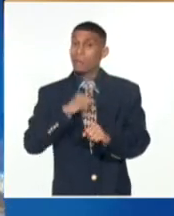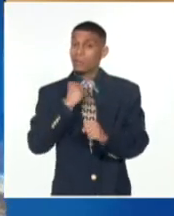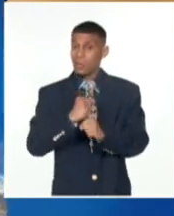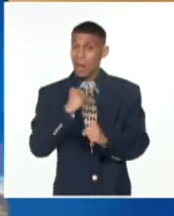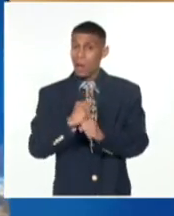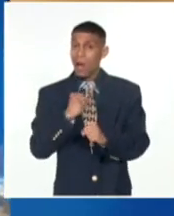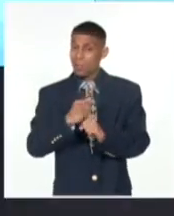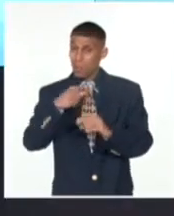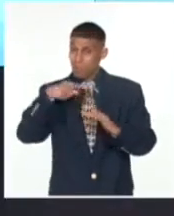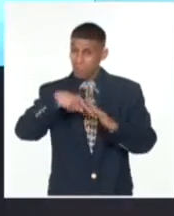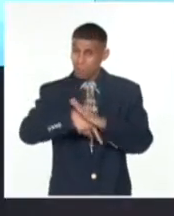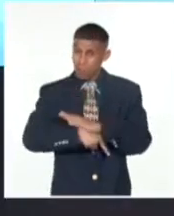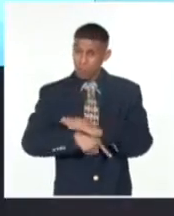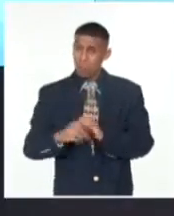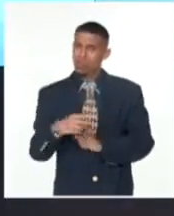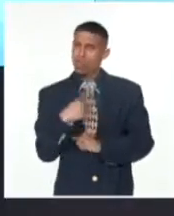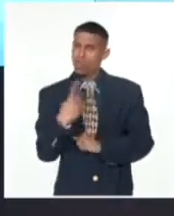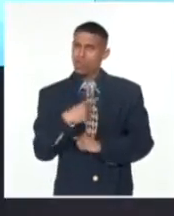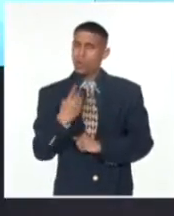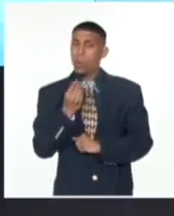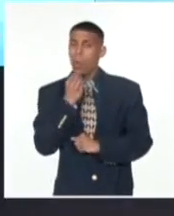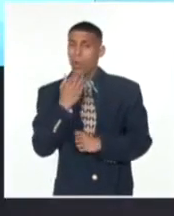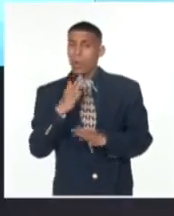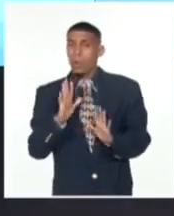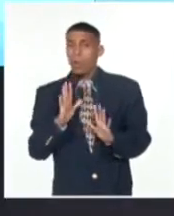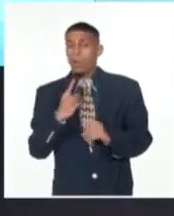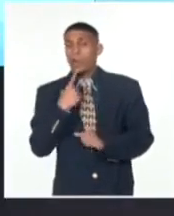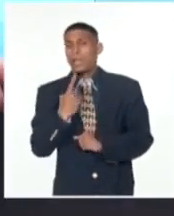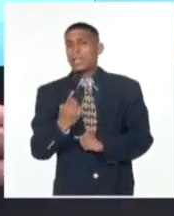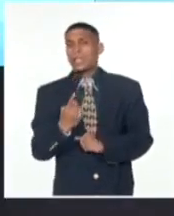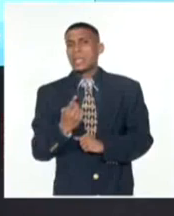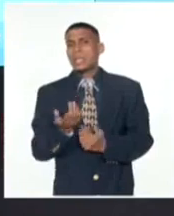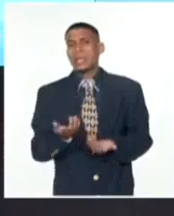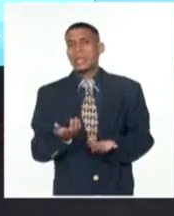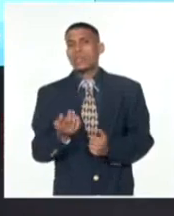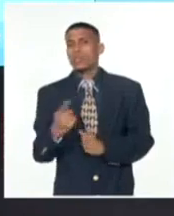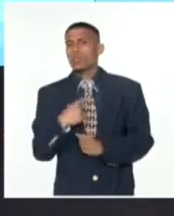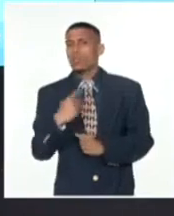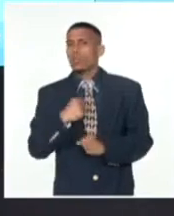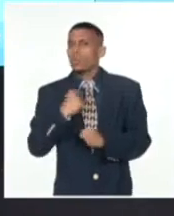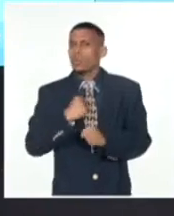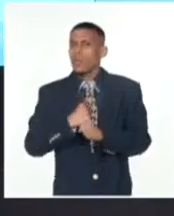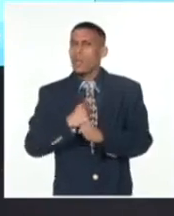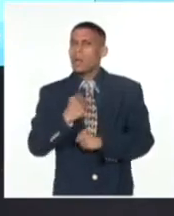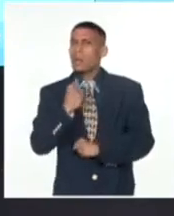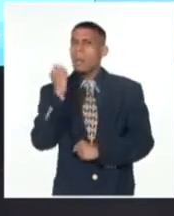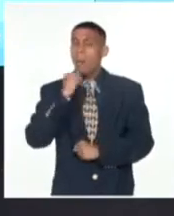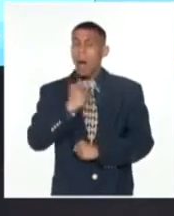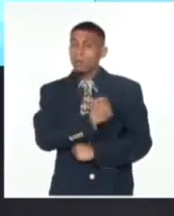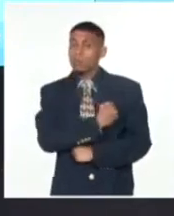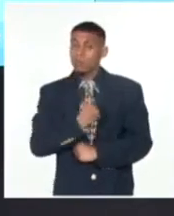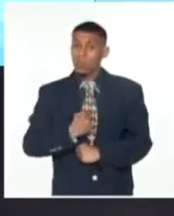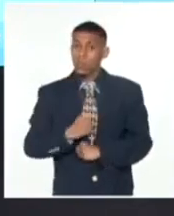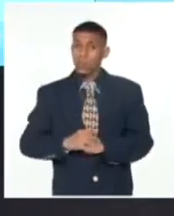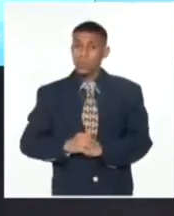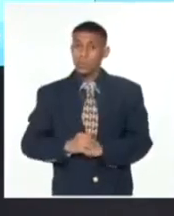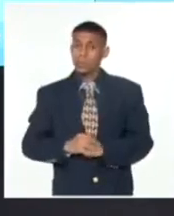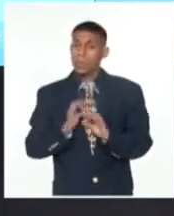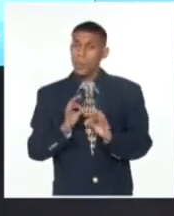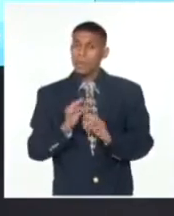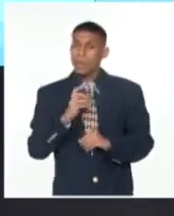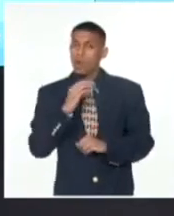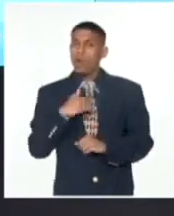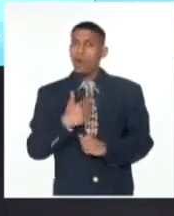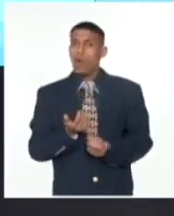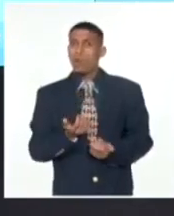vamos a lograr que el bloque entre lo más estable posible, pero todos estos elementos serían resueltos en el mantenimiento capital que